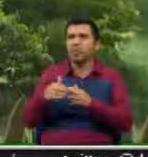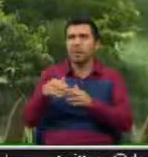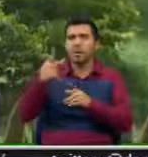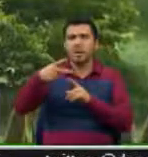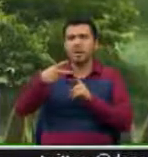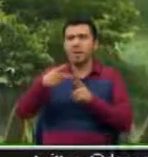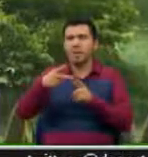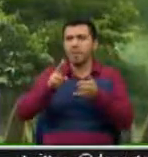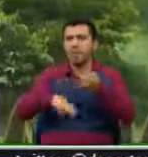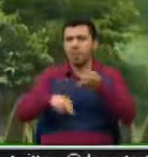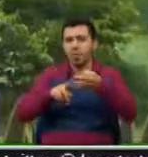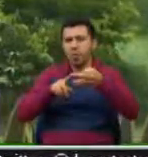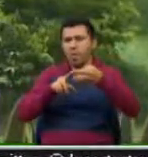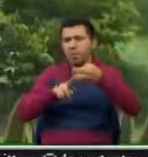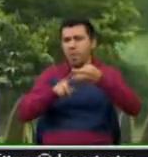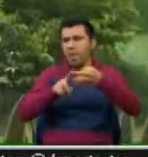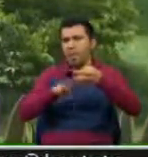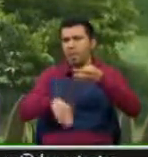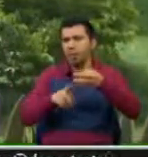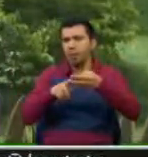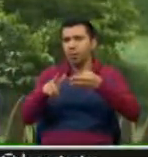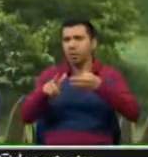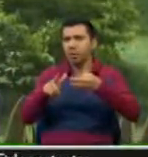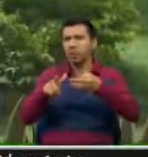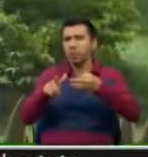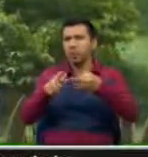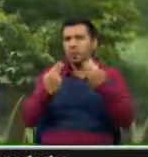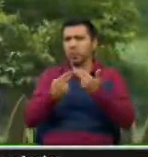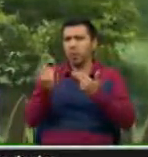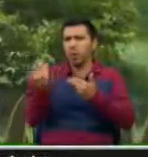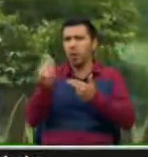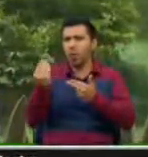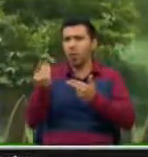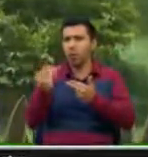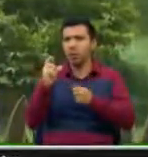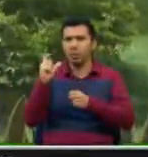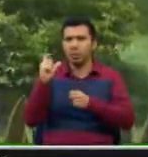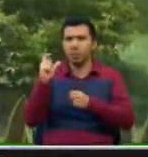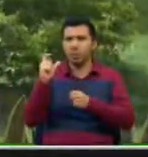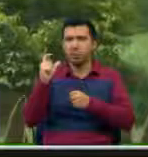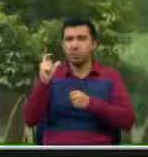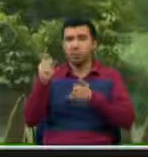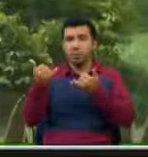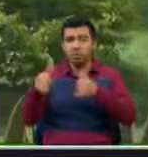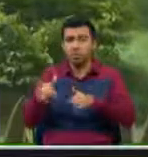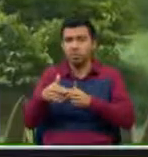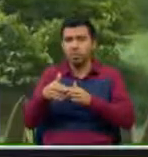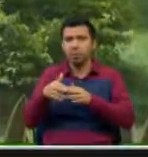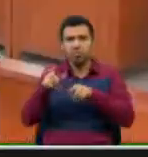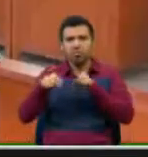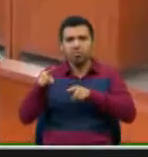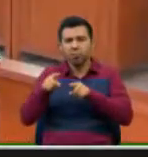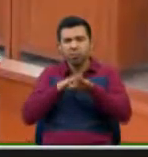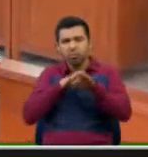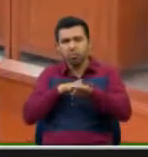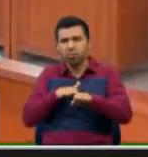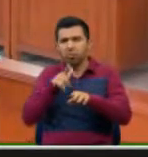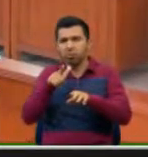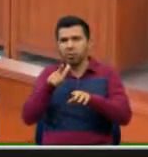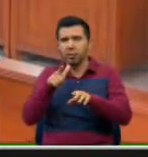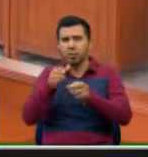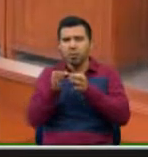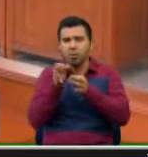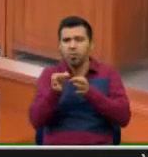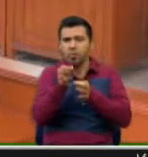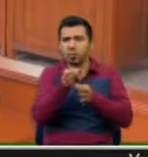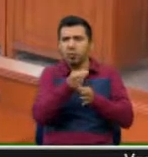que se realiza entre diputados y concejales en esta ocasión del área metropolitana de Cúcuta y también representantes de los concejales de varios